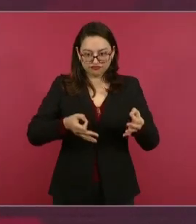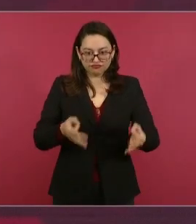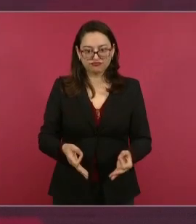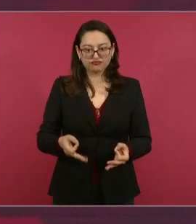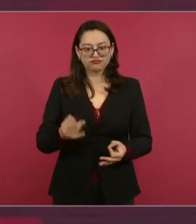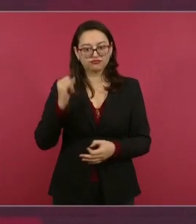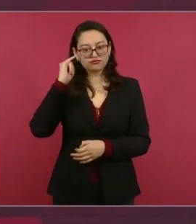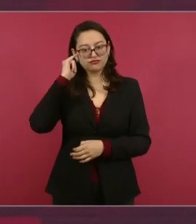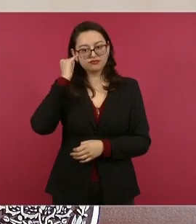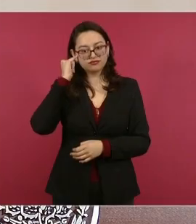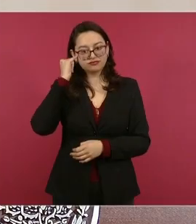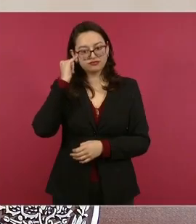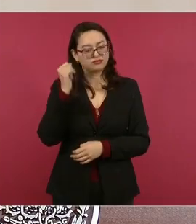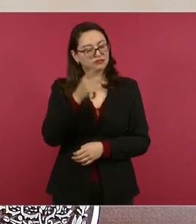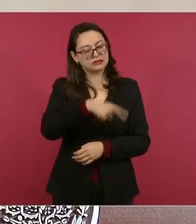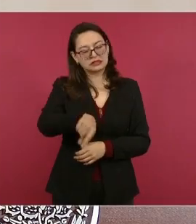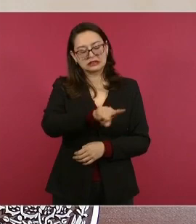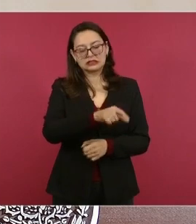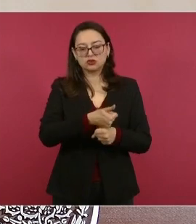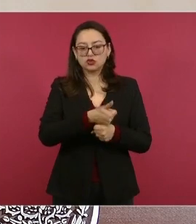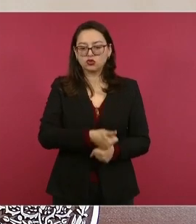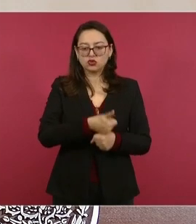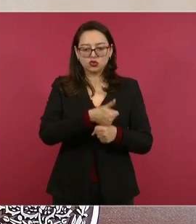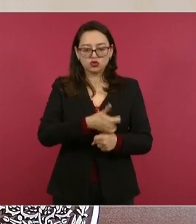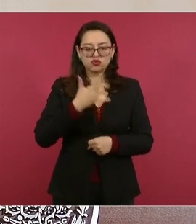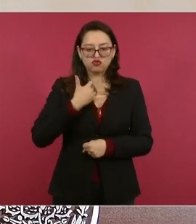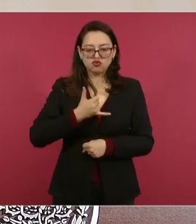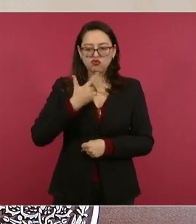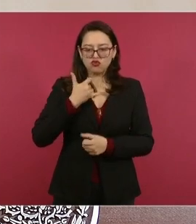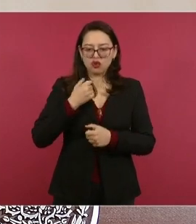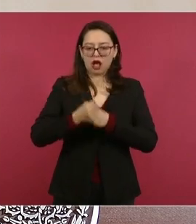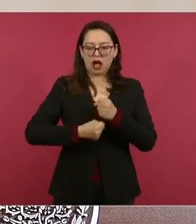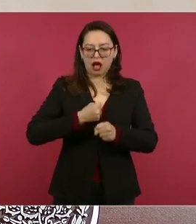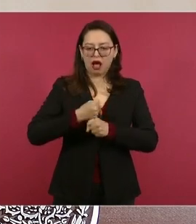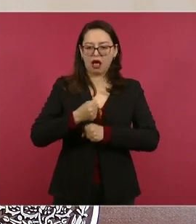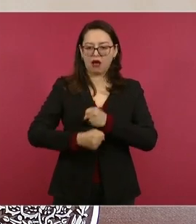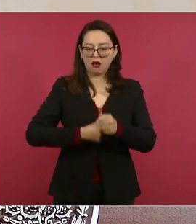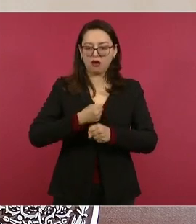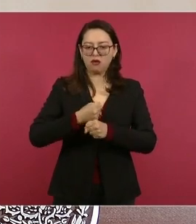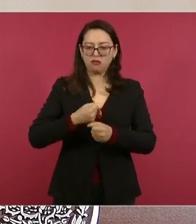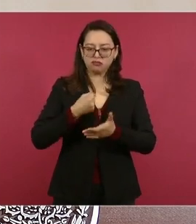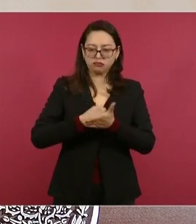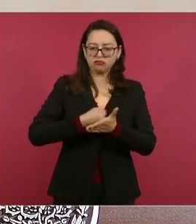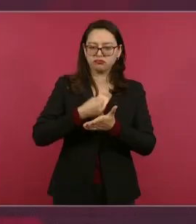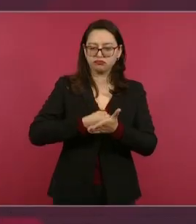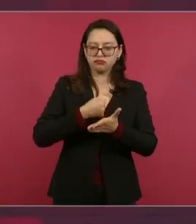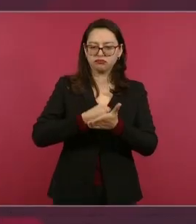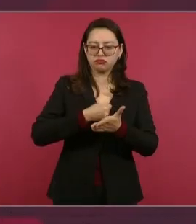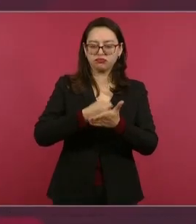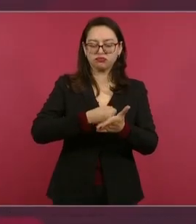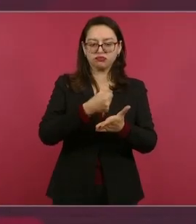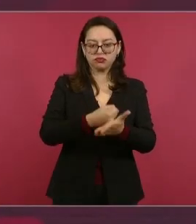originarios que más han luchado por su libertad y los que más han sufrido en México,